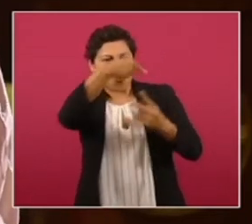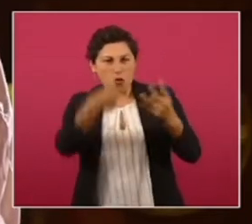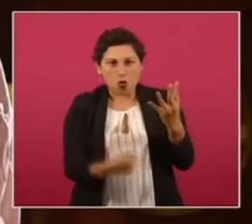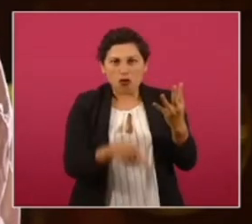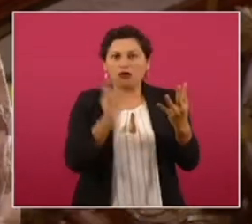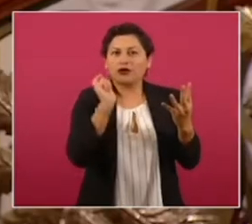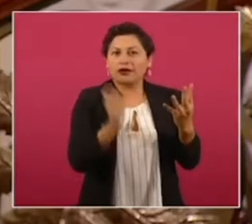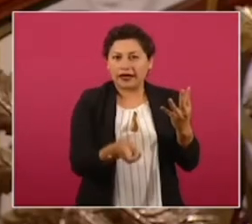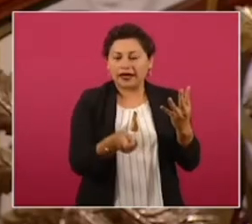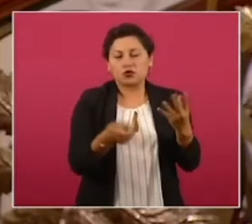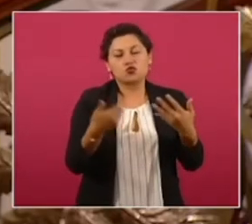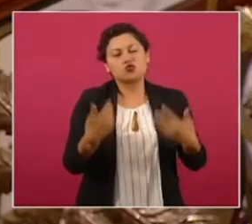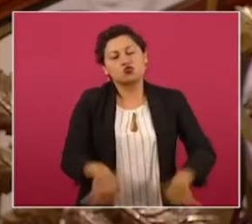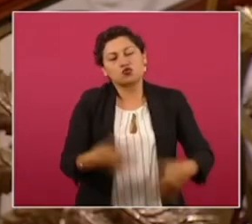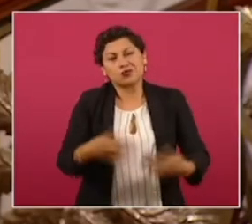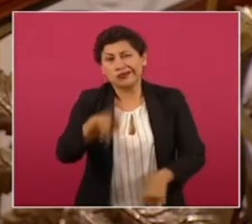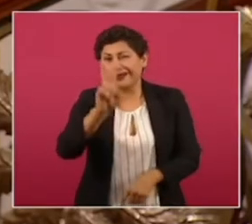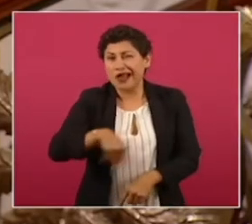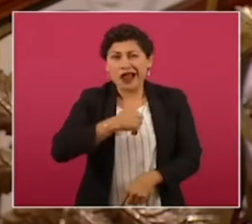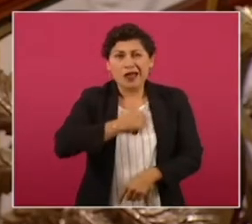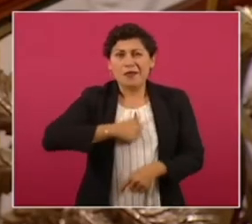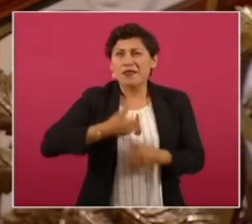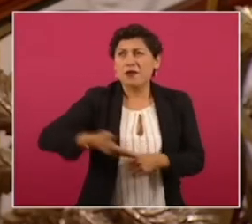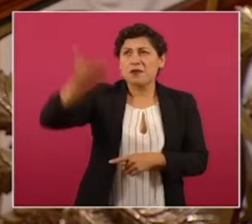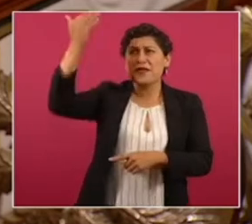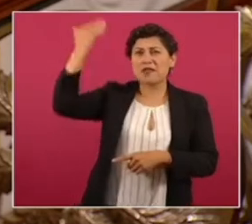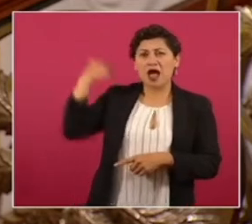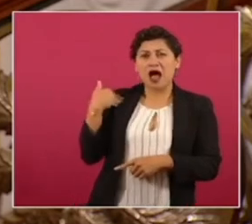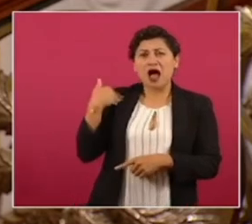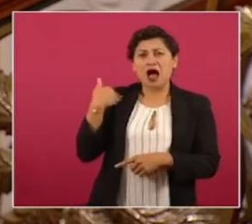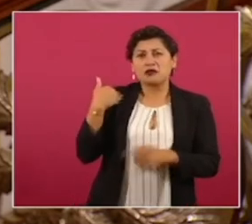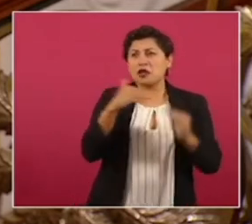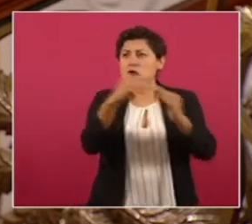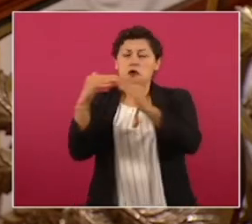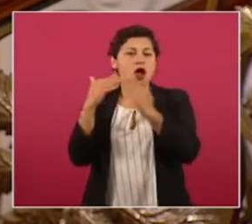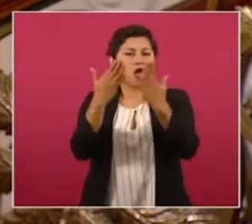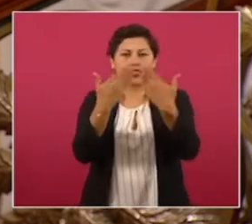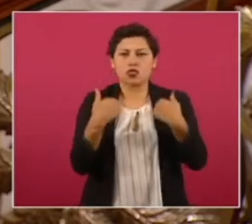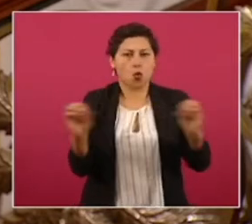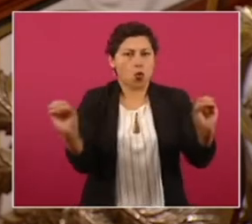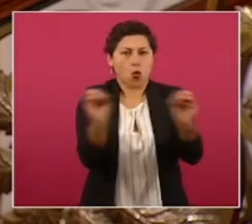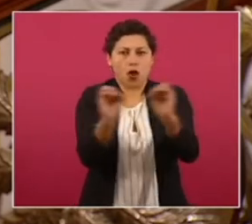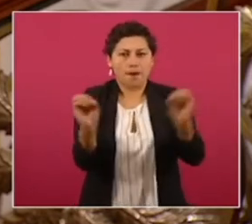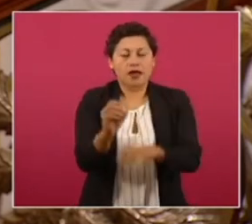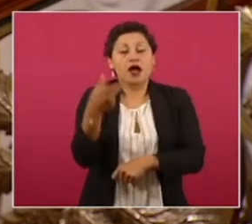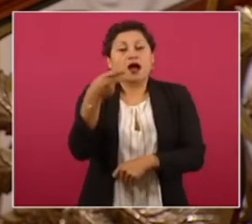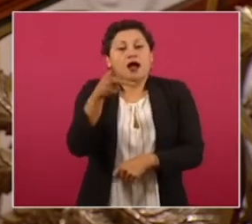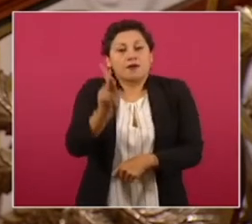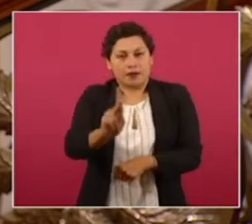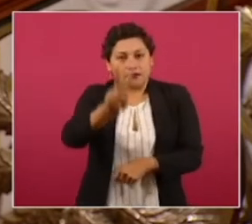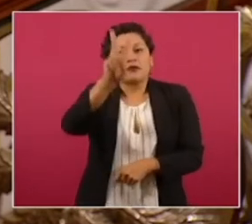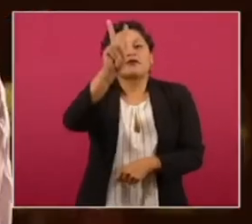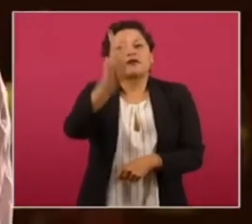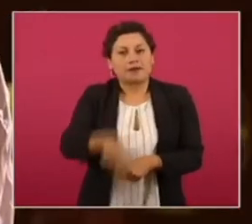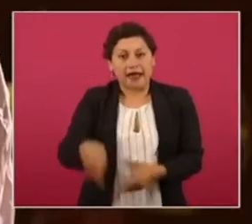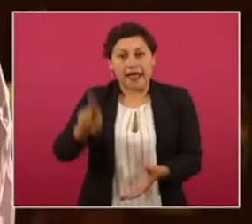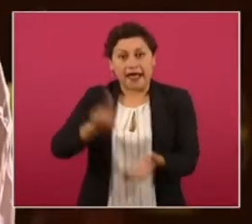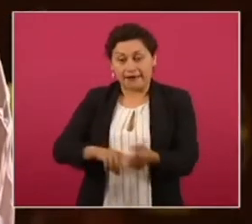ese entonces no todas y todos fuéramos iguales, pues precisamente el reglamento para el gobierno interior de